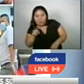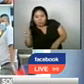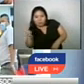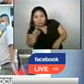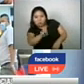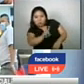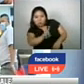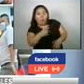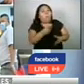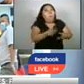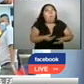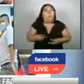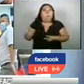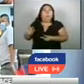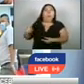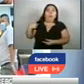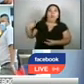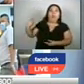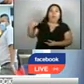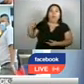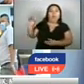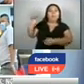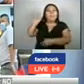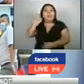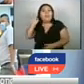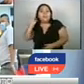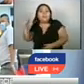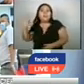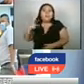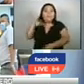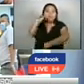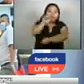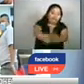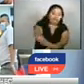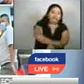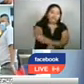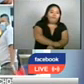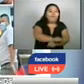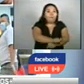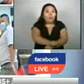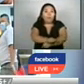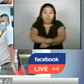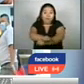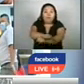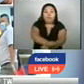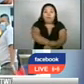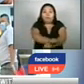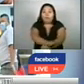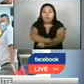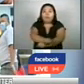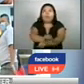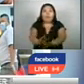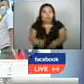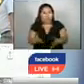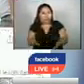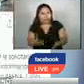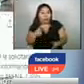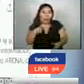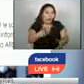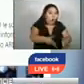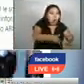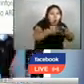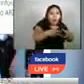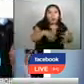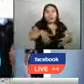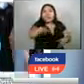y fue retenido por los vigilantes del lugar. Posteriormente, fue esposado por la Policía Nacional Civil y será acusado por allanamiento